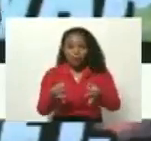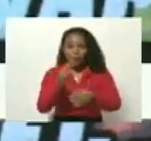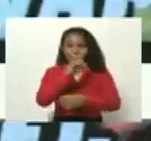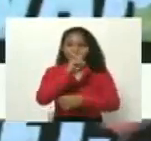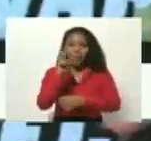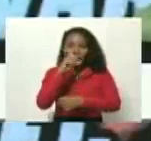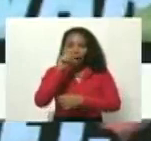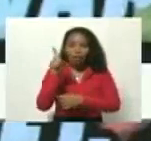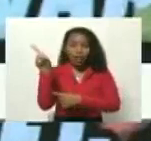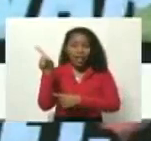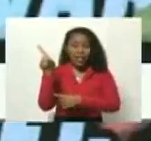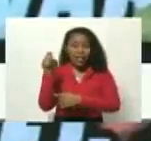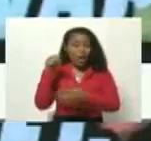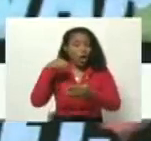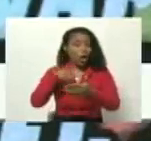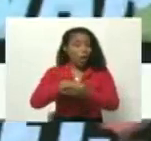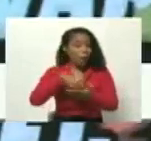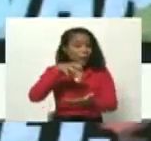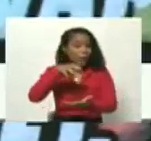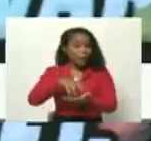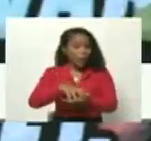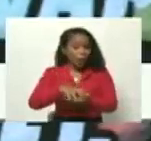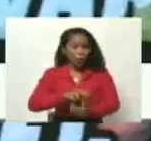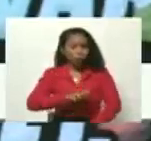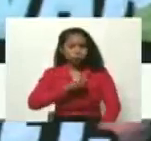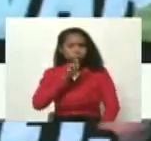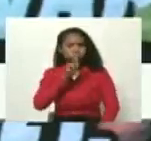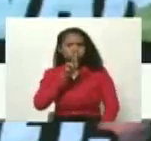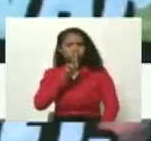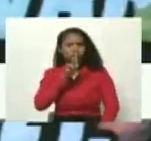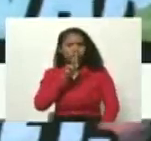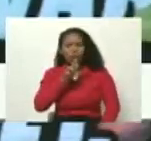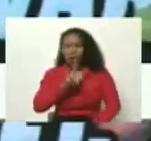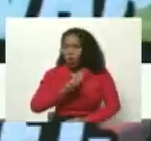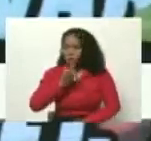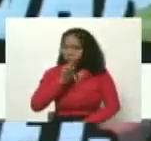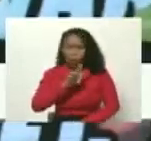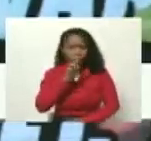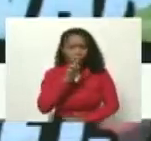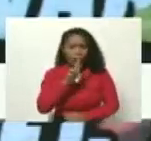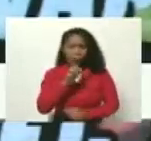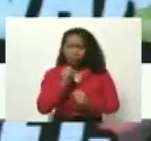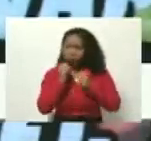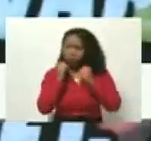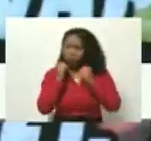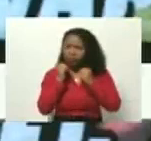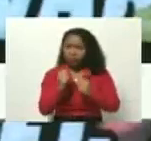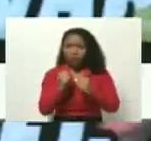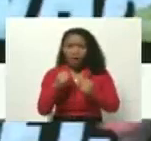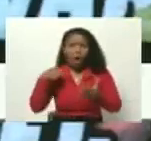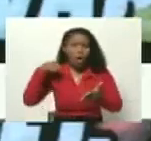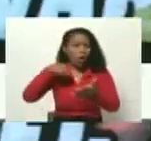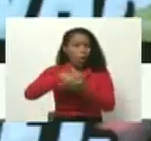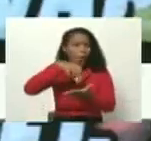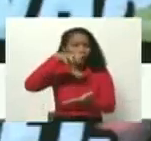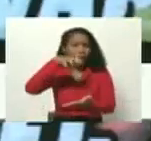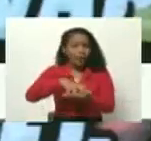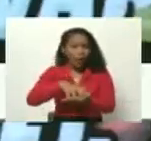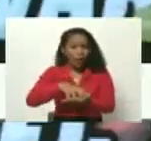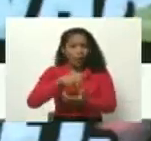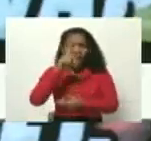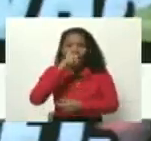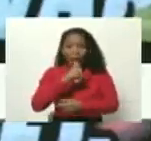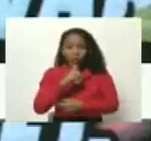aquel aparatoso golpe de Estado, horrible, perverso, atroz, criminal golpe de Estado del